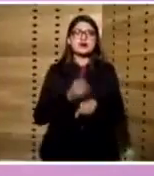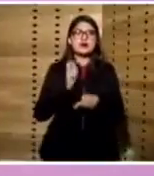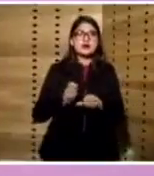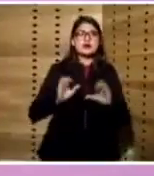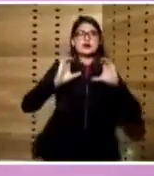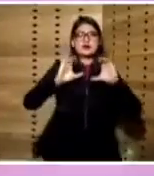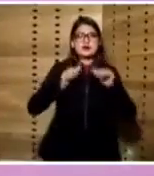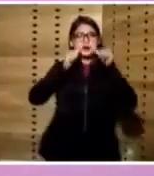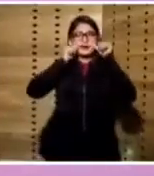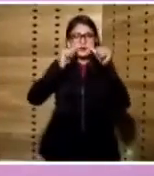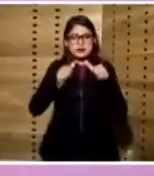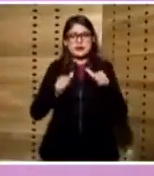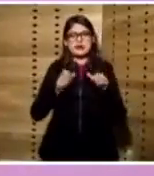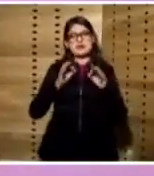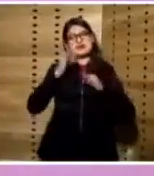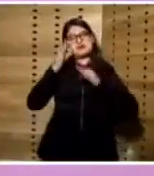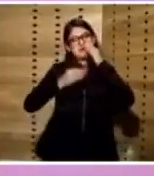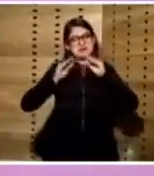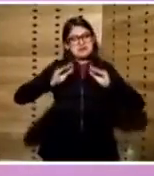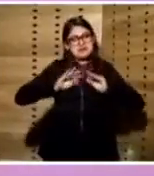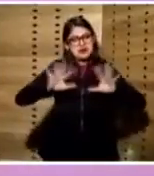protegerlos, promoverlos y garantizarlos.